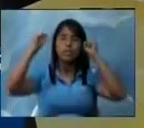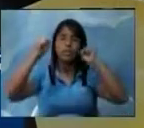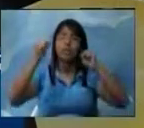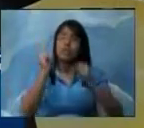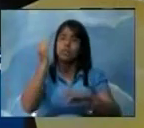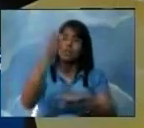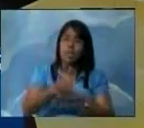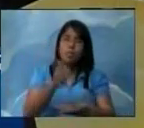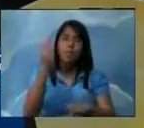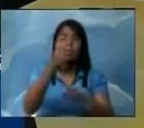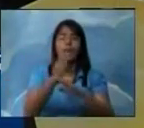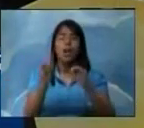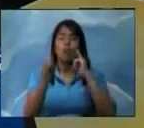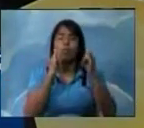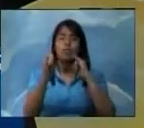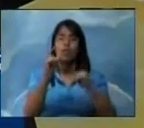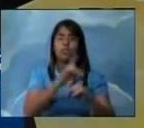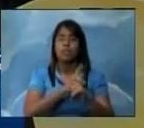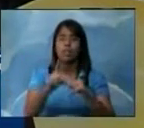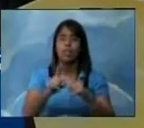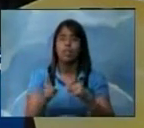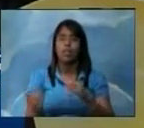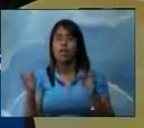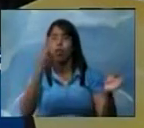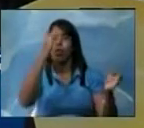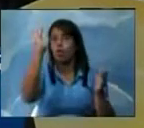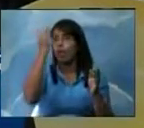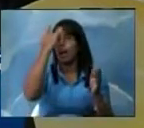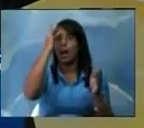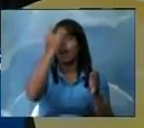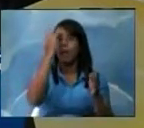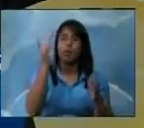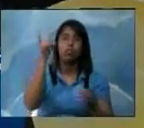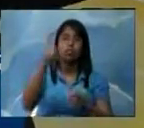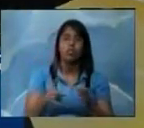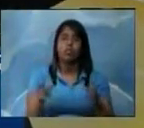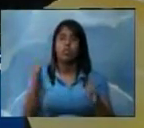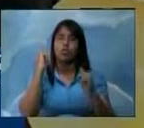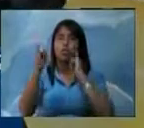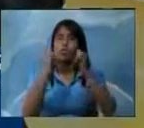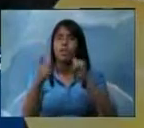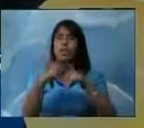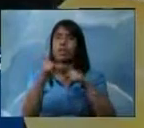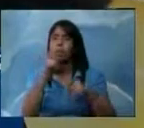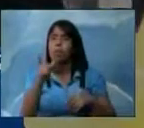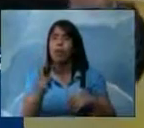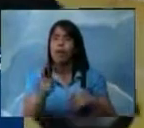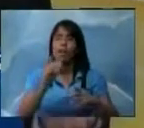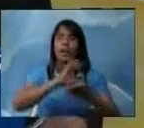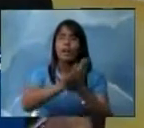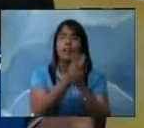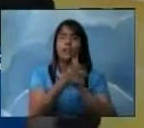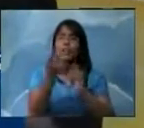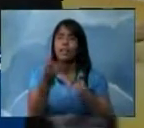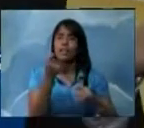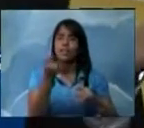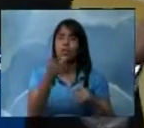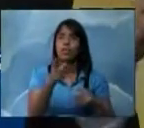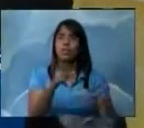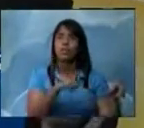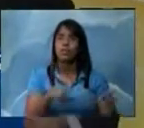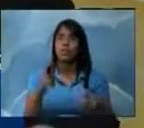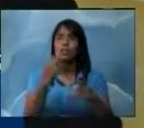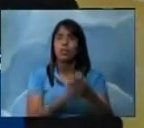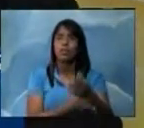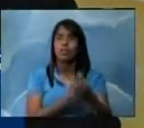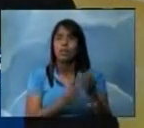se meten a una fiesta de los carnavales, donde son fiestas paganas, a gastar el dinero en ese lugar. Hermano,